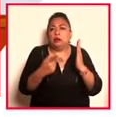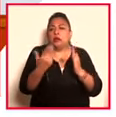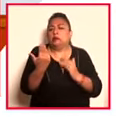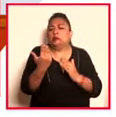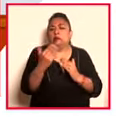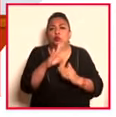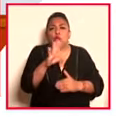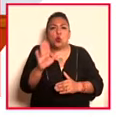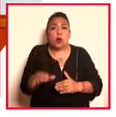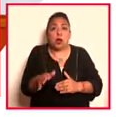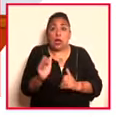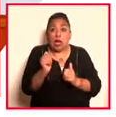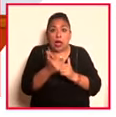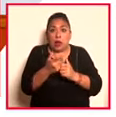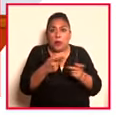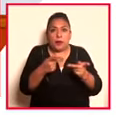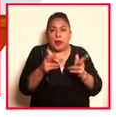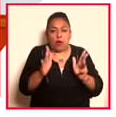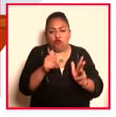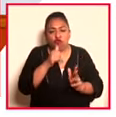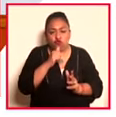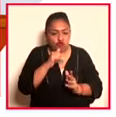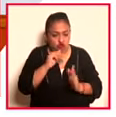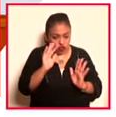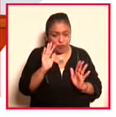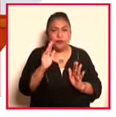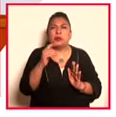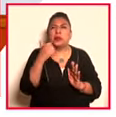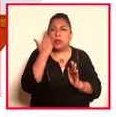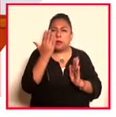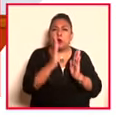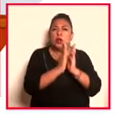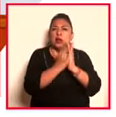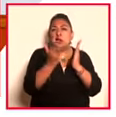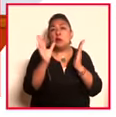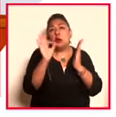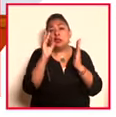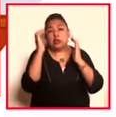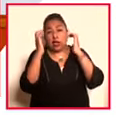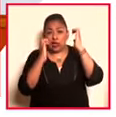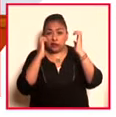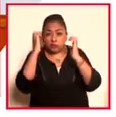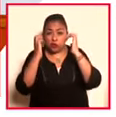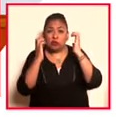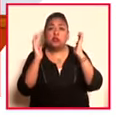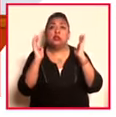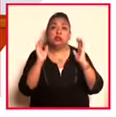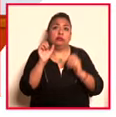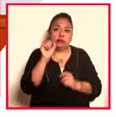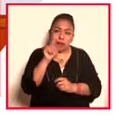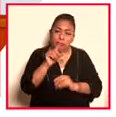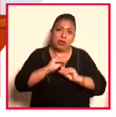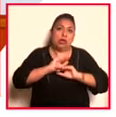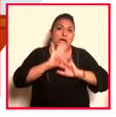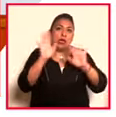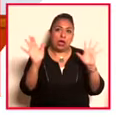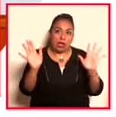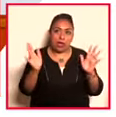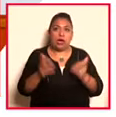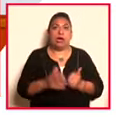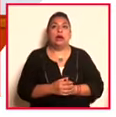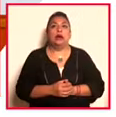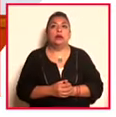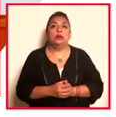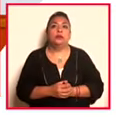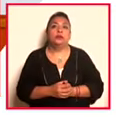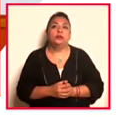había nada planeado a priori, ¿no? Un libro, tal vez una exposición, y desde luego por